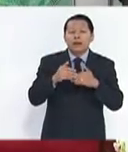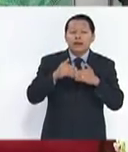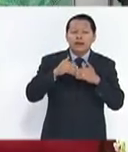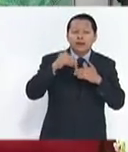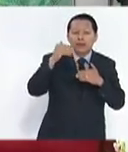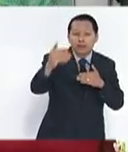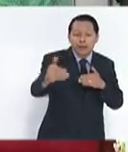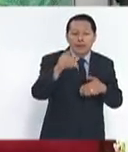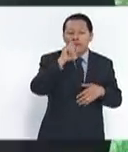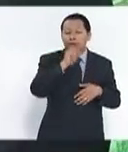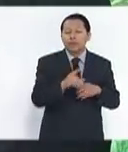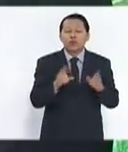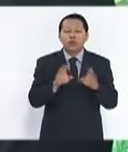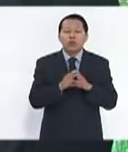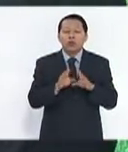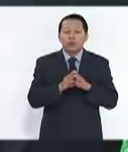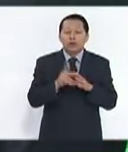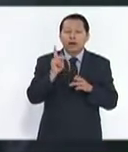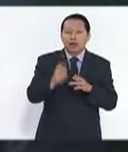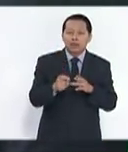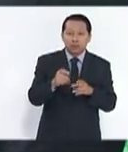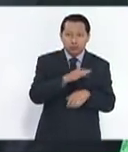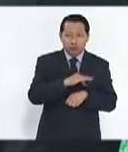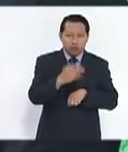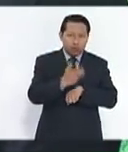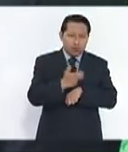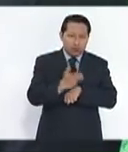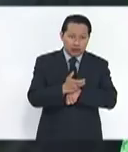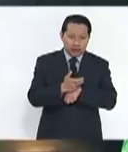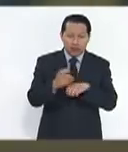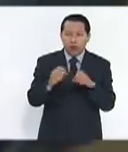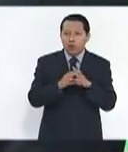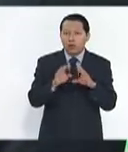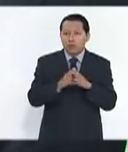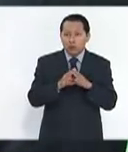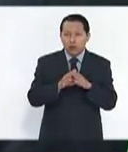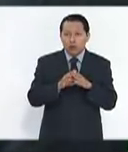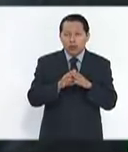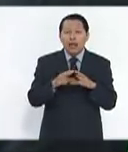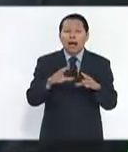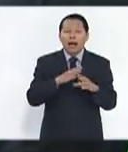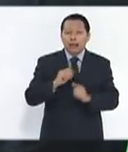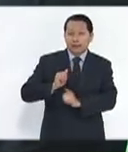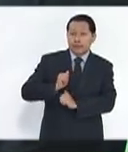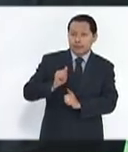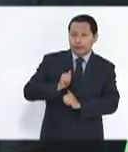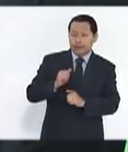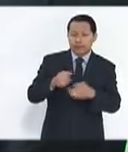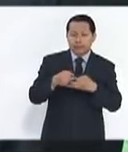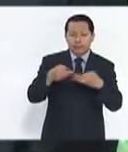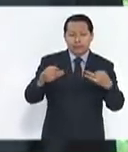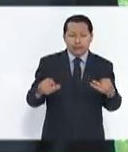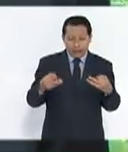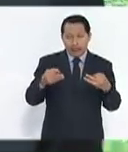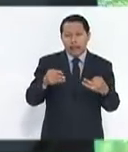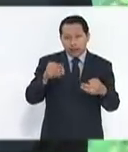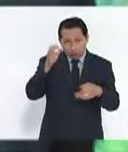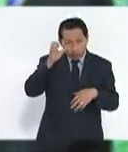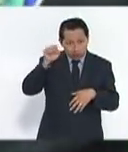lo que buscará será pues que Estados Unidos se retire en términos militares de territorio